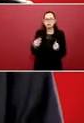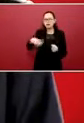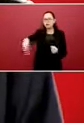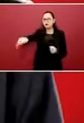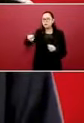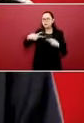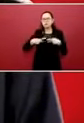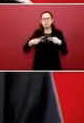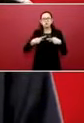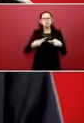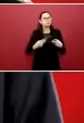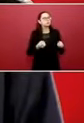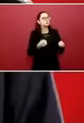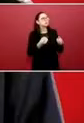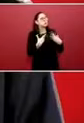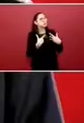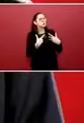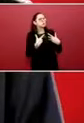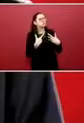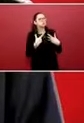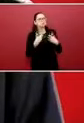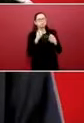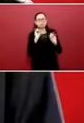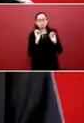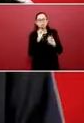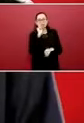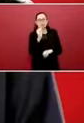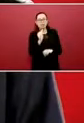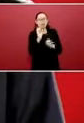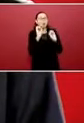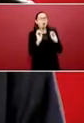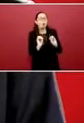o no llegaban completos.